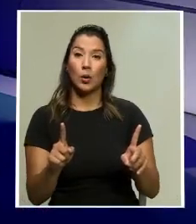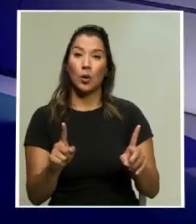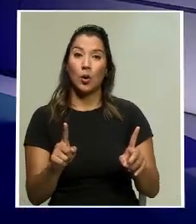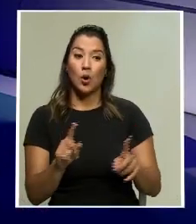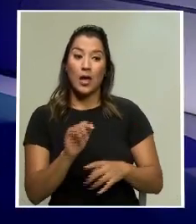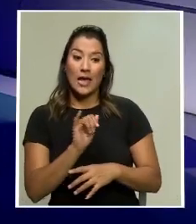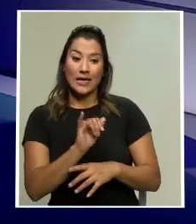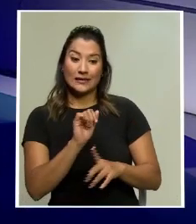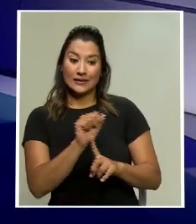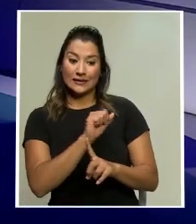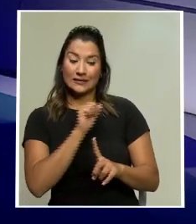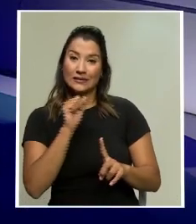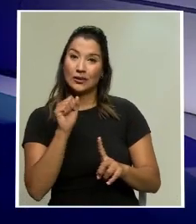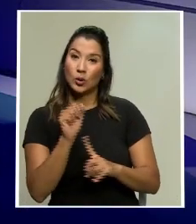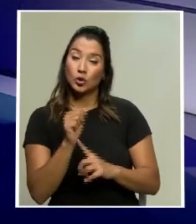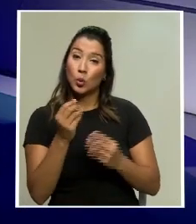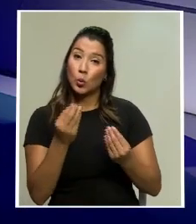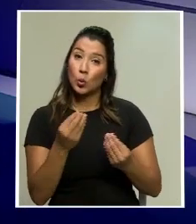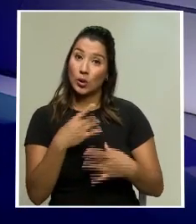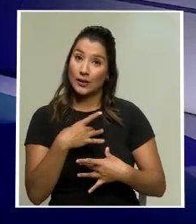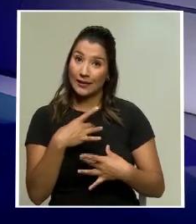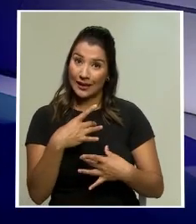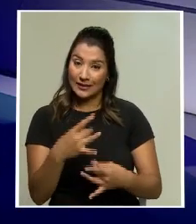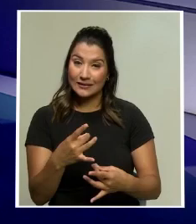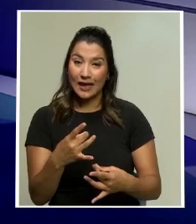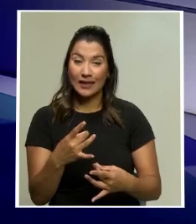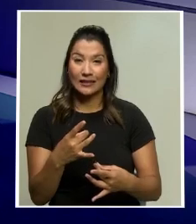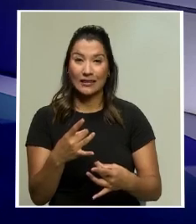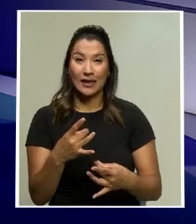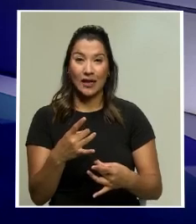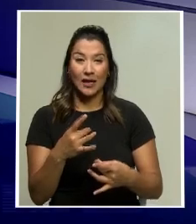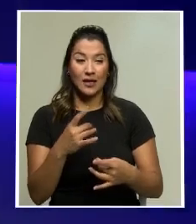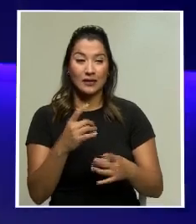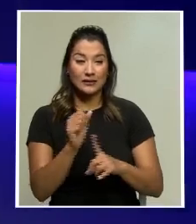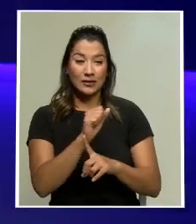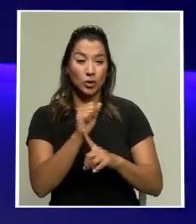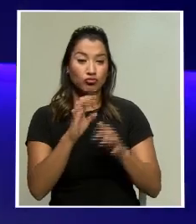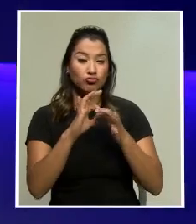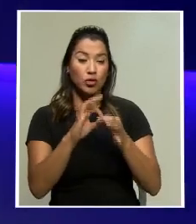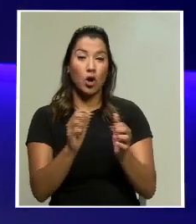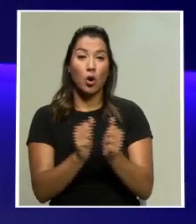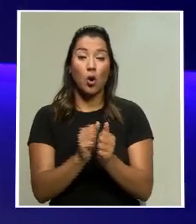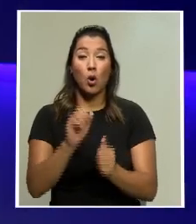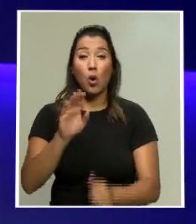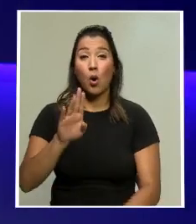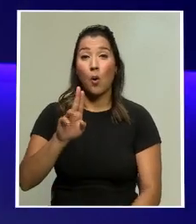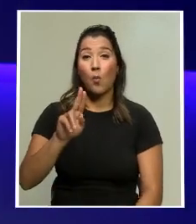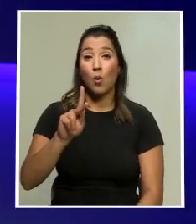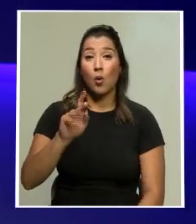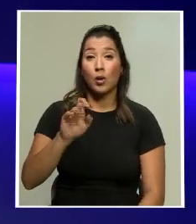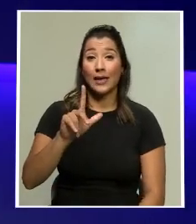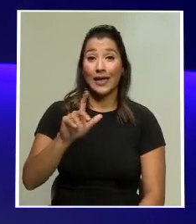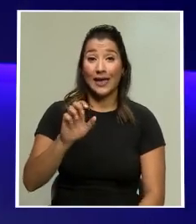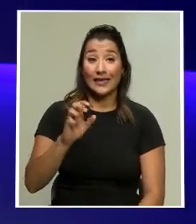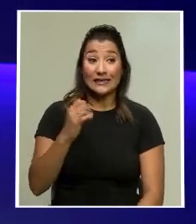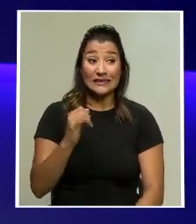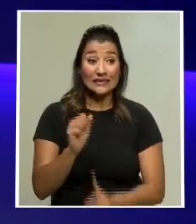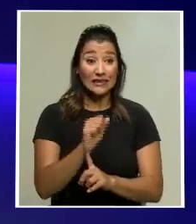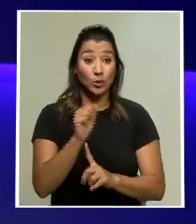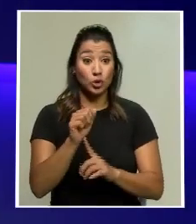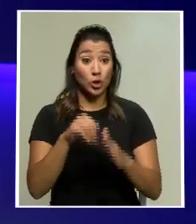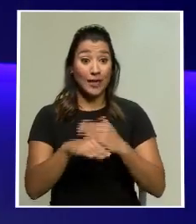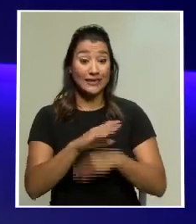un fenómeno súper interesante el de Bukele, y si la realidad salvadoreña no fuera tan dura, uno lo